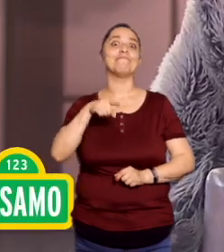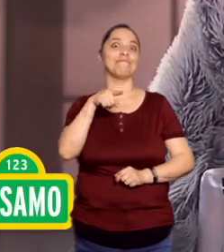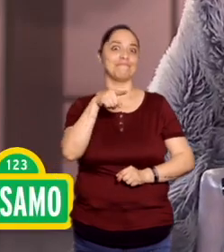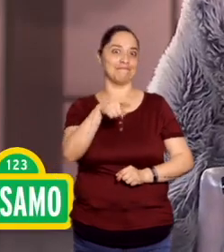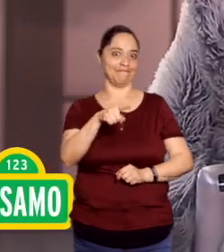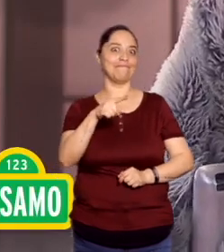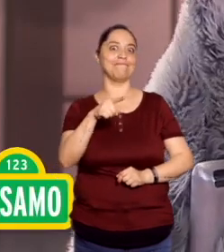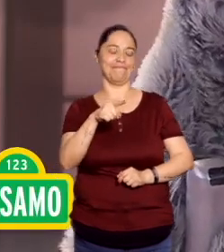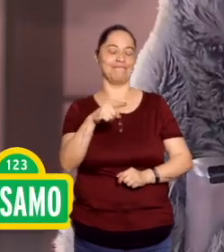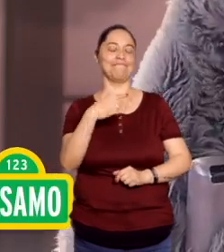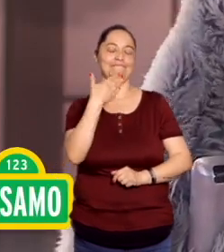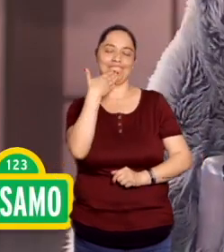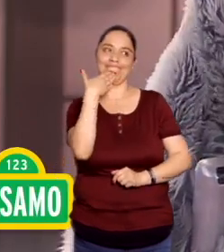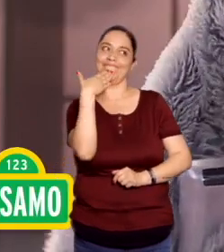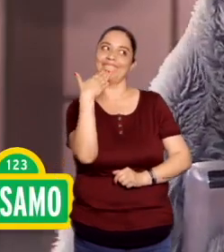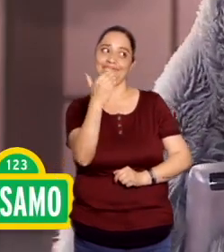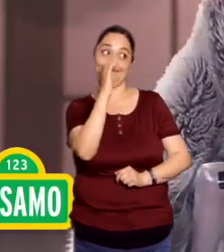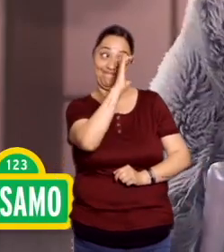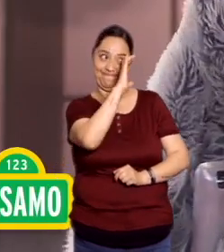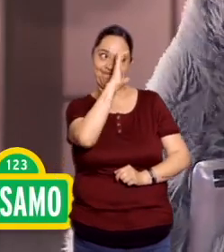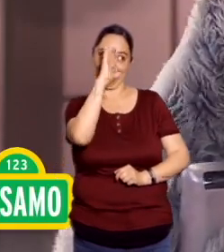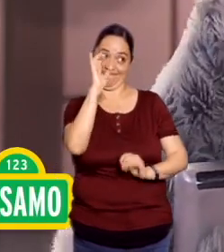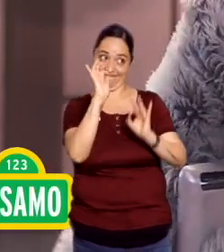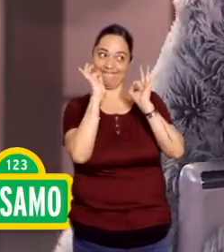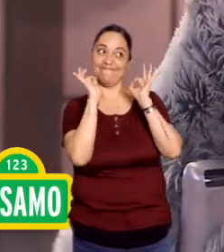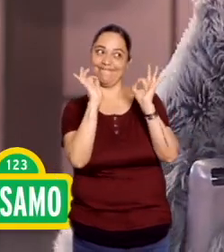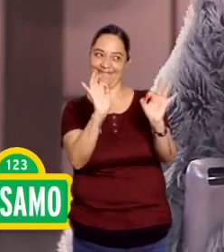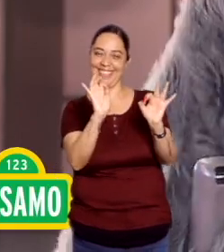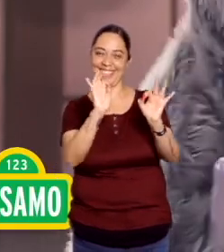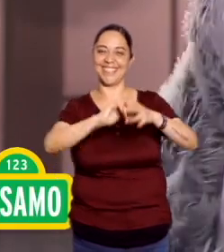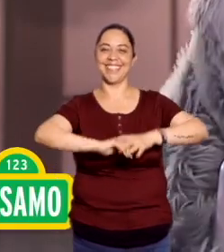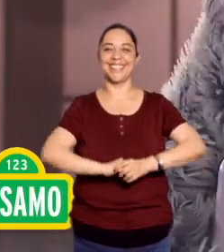¡Está muy bien tu foto!